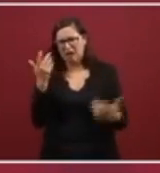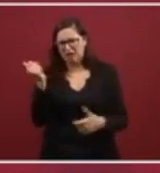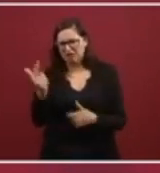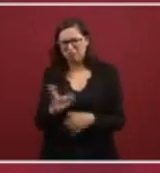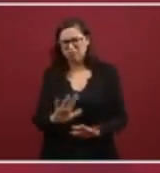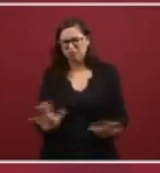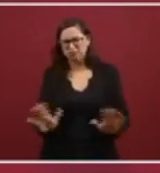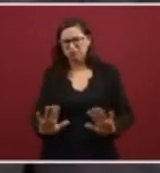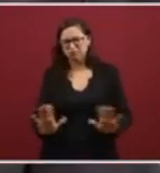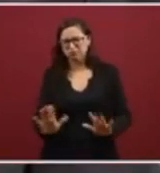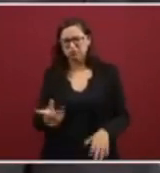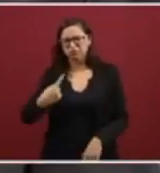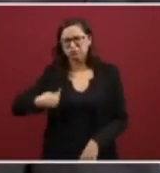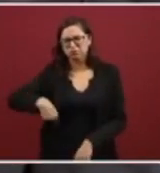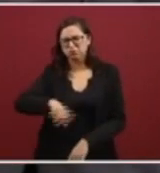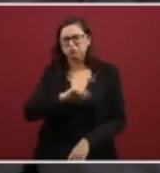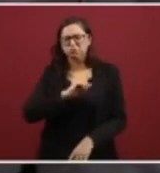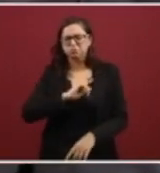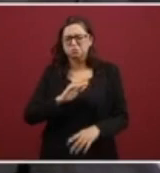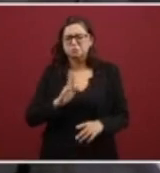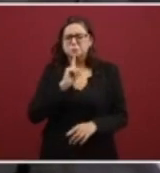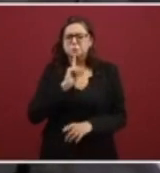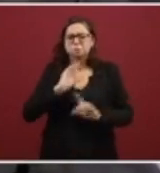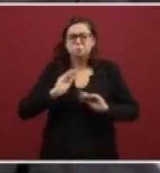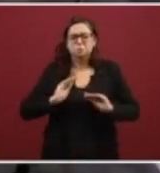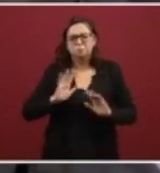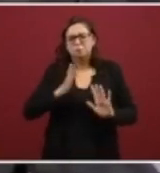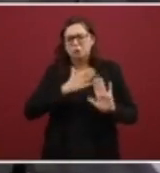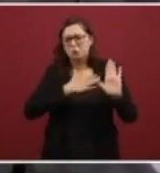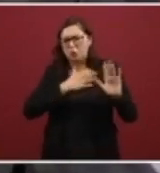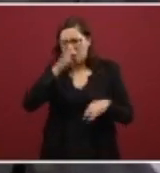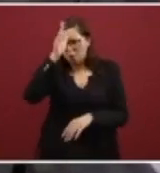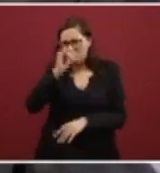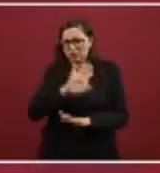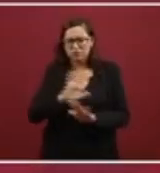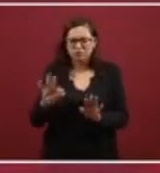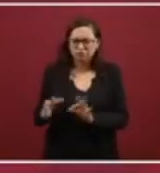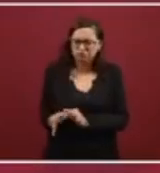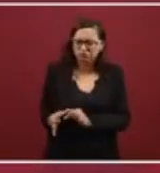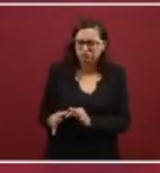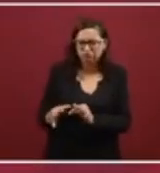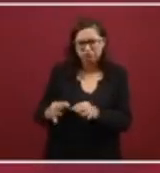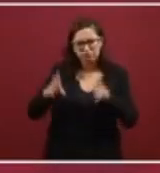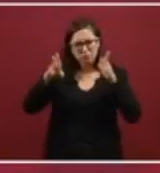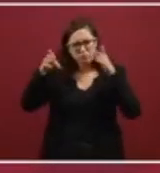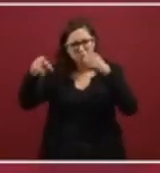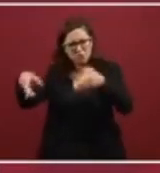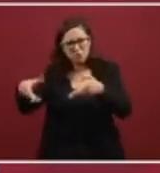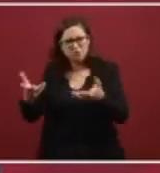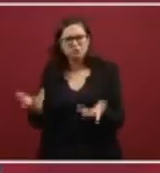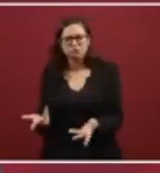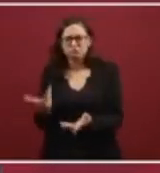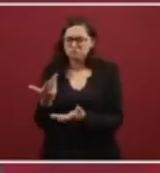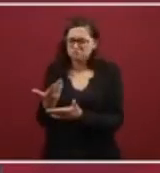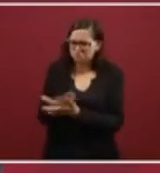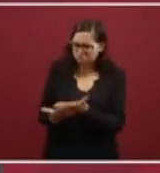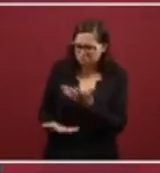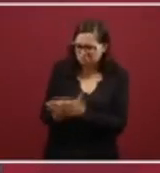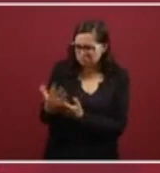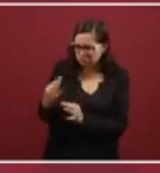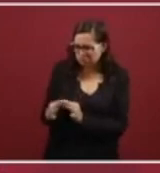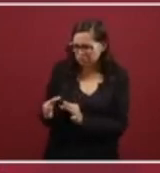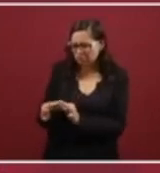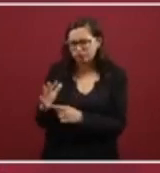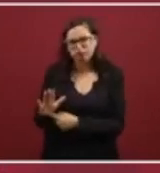es nuestro objetivo estratégico, es cumplir esas medidas, los compromisos de México, tener resultados para